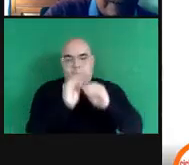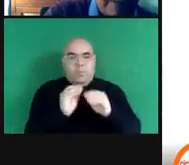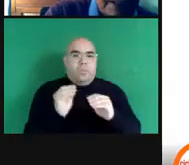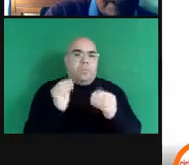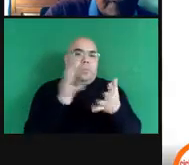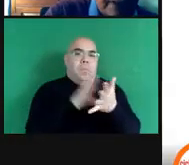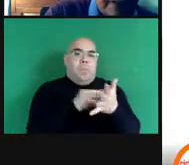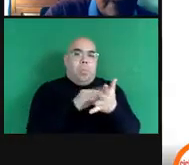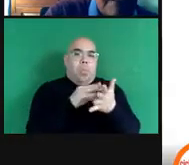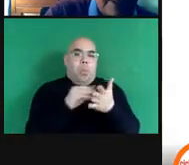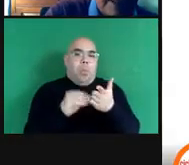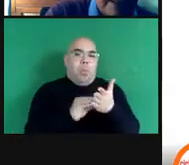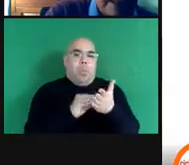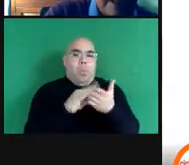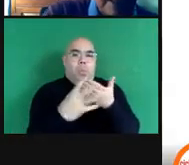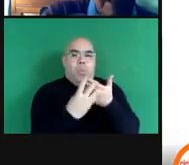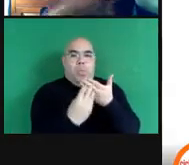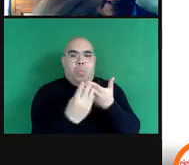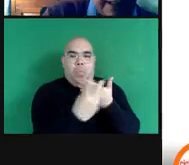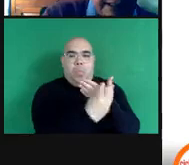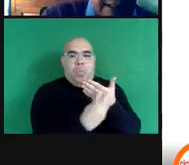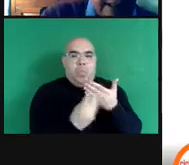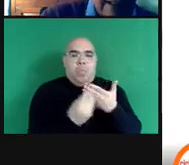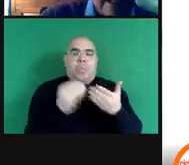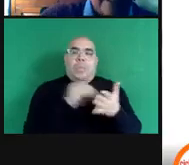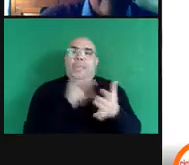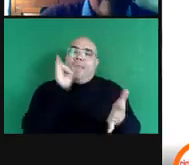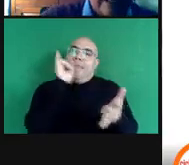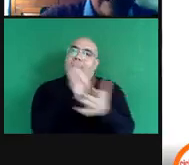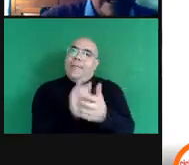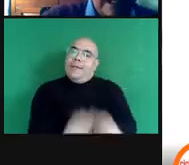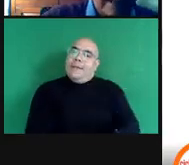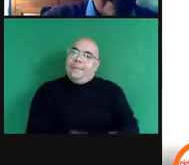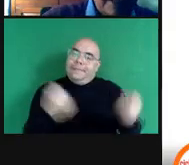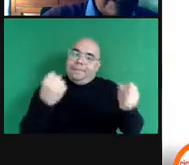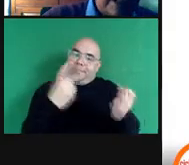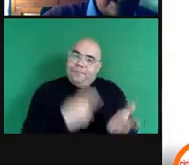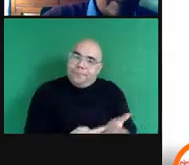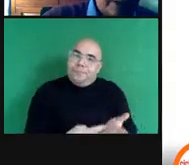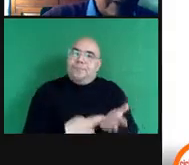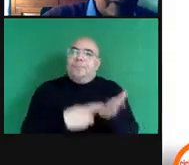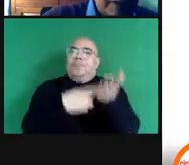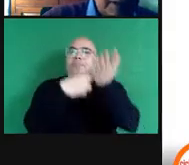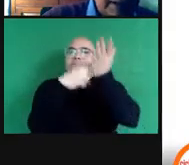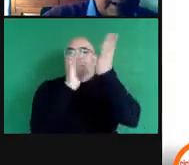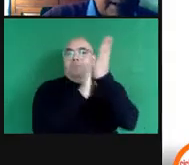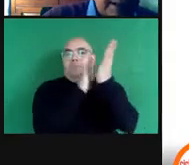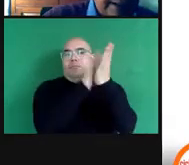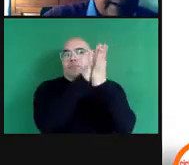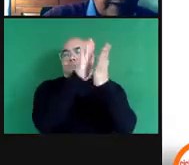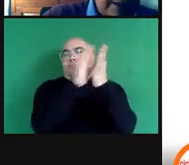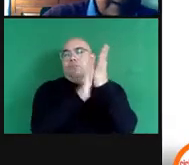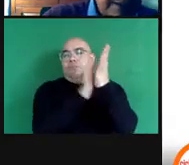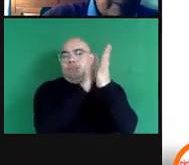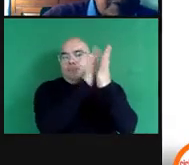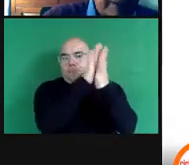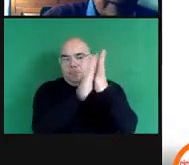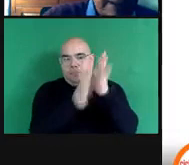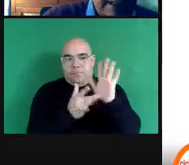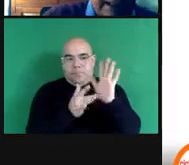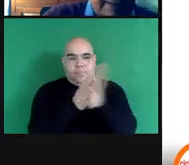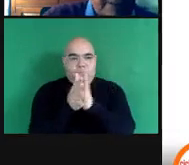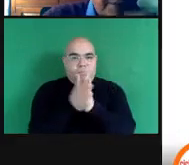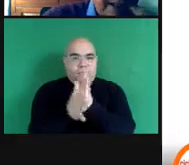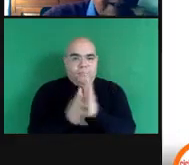interior empieza a aflorar nuevamente y se regeneran una serie de manchas que después son difíciles de quitar, a veces